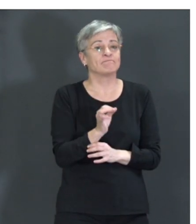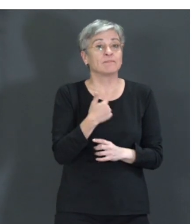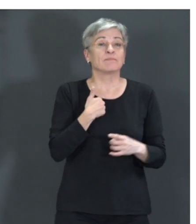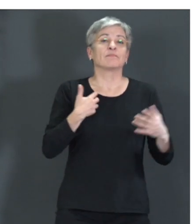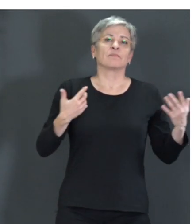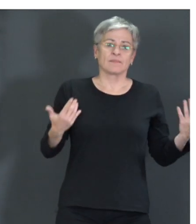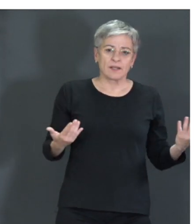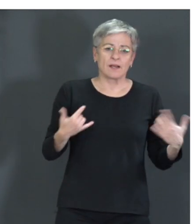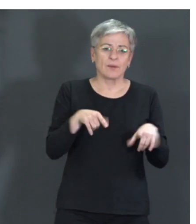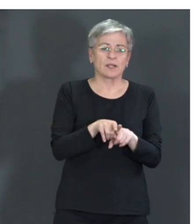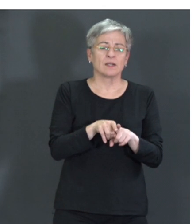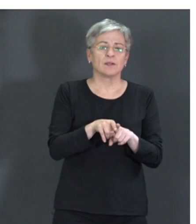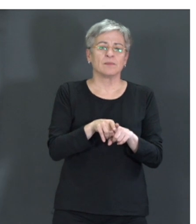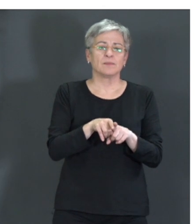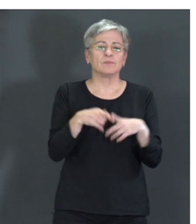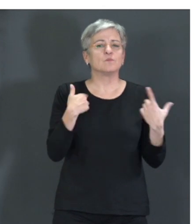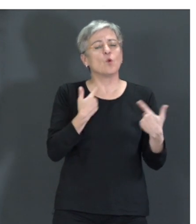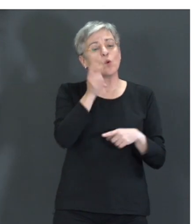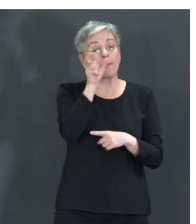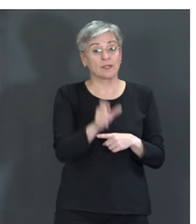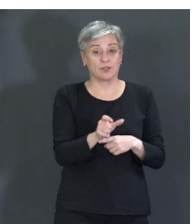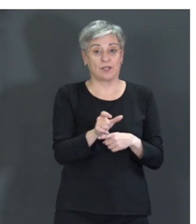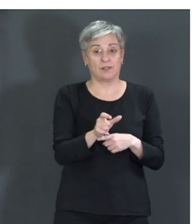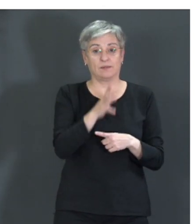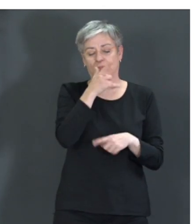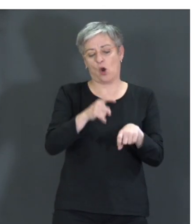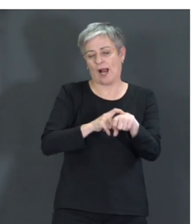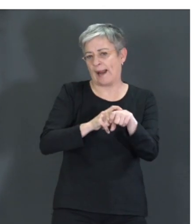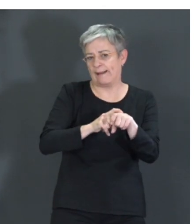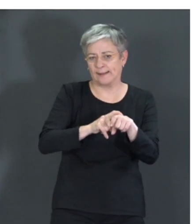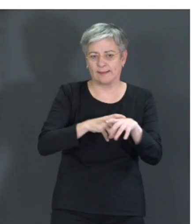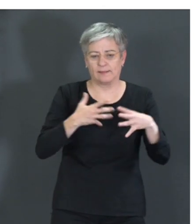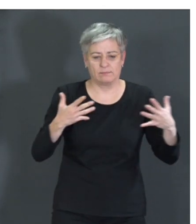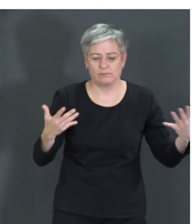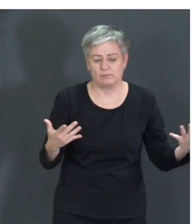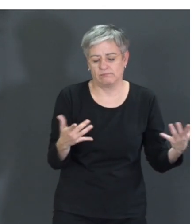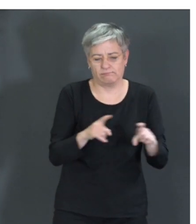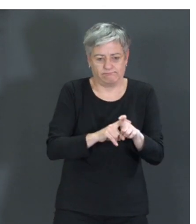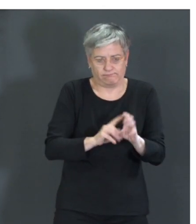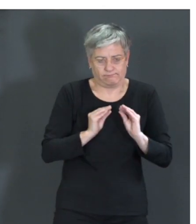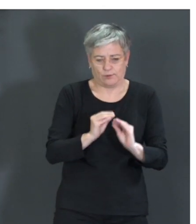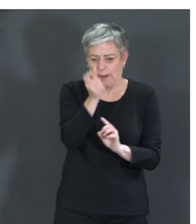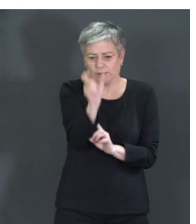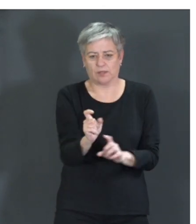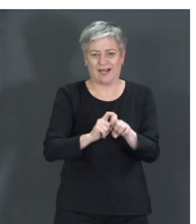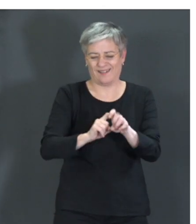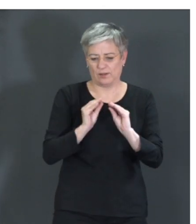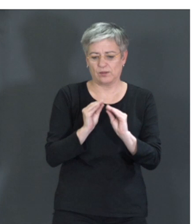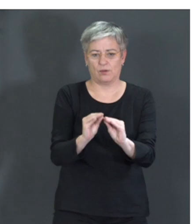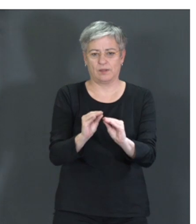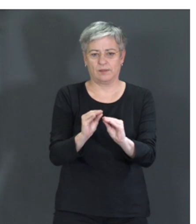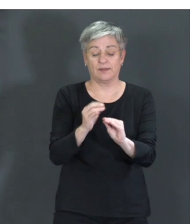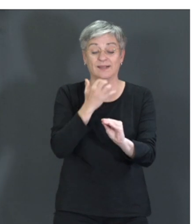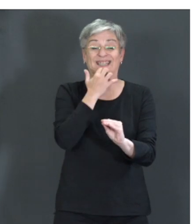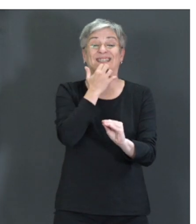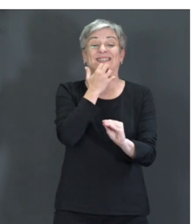en que una persona, por el hecho de tener unas características particulares, pueda verse